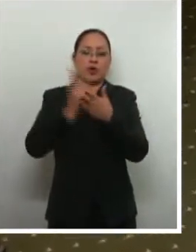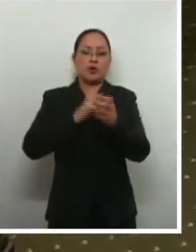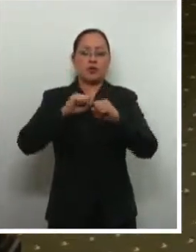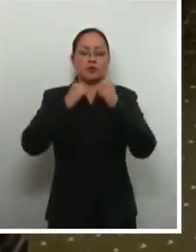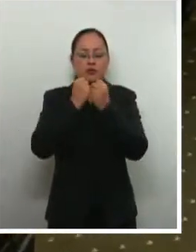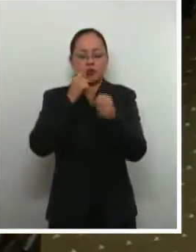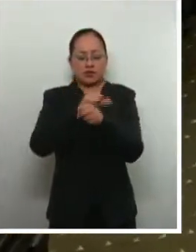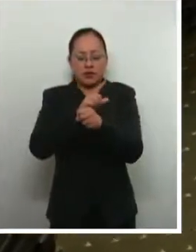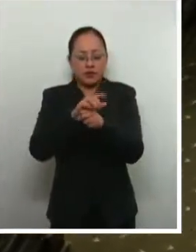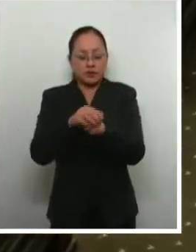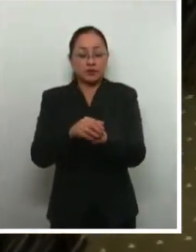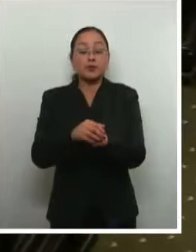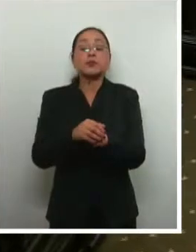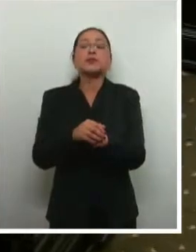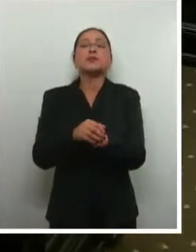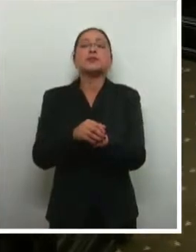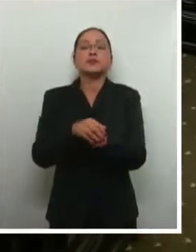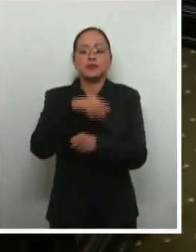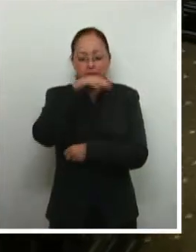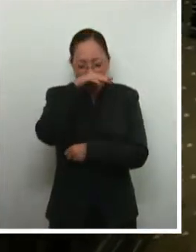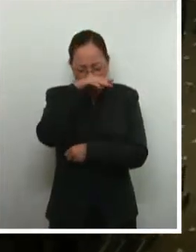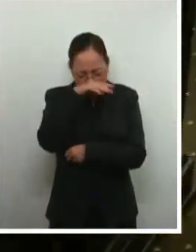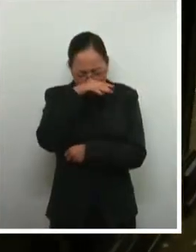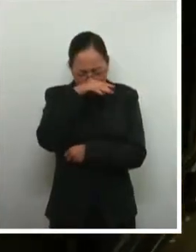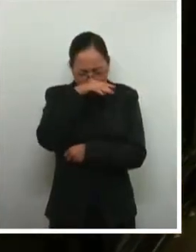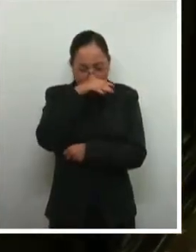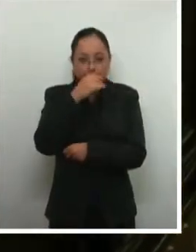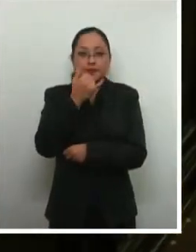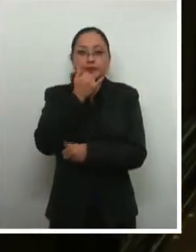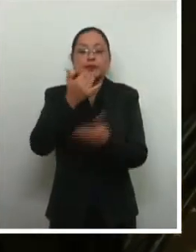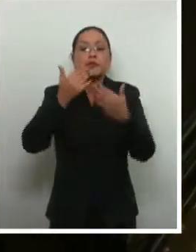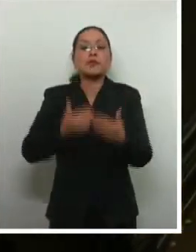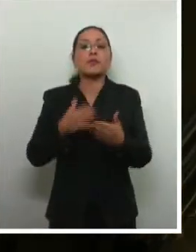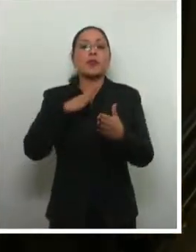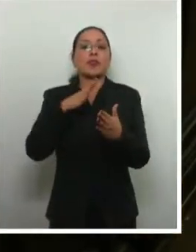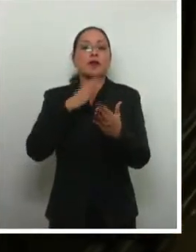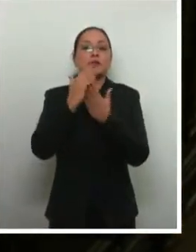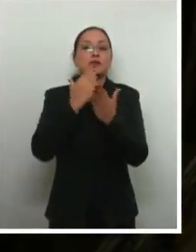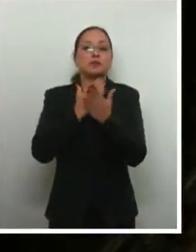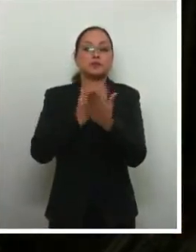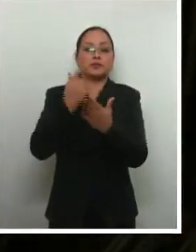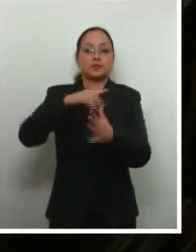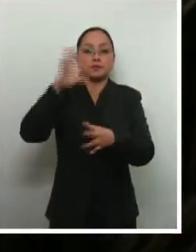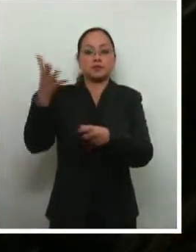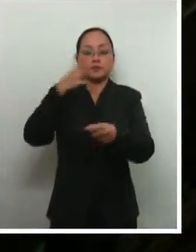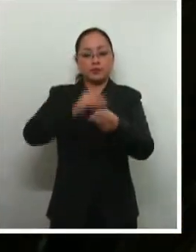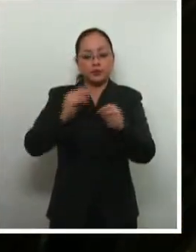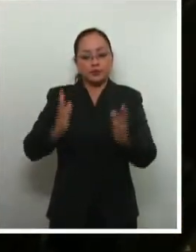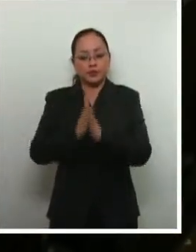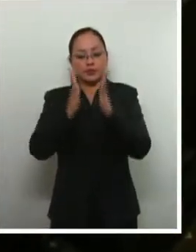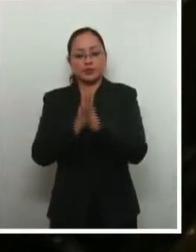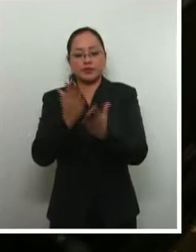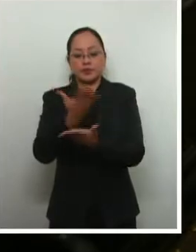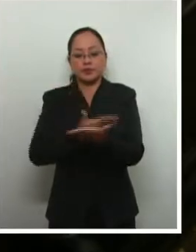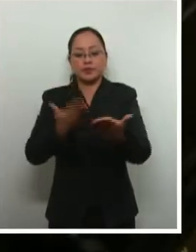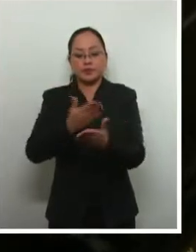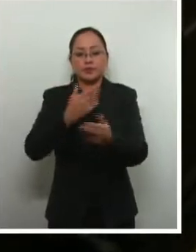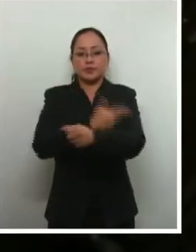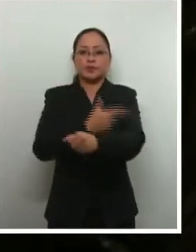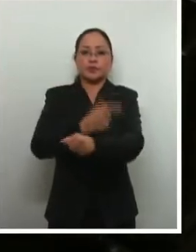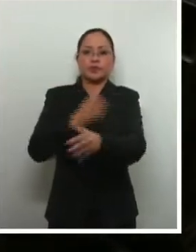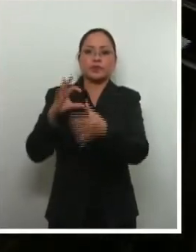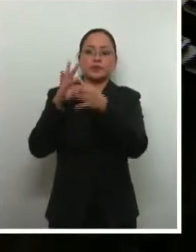que se establecerá y operará un sistema general de bienestar social articulado, incluyente, participativo y